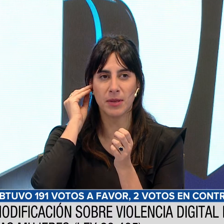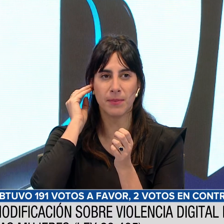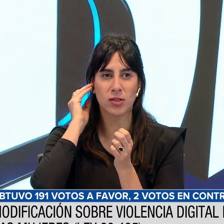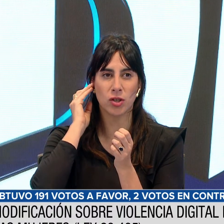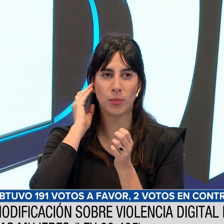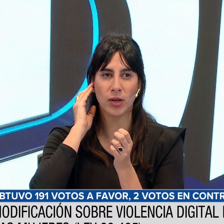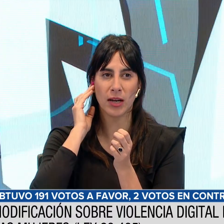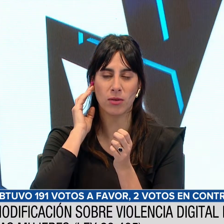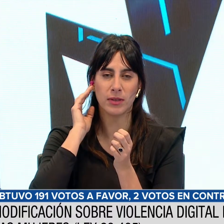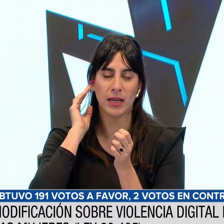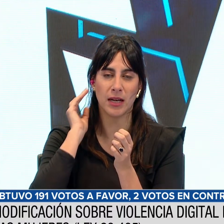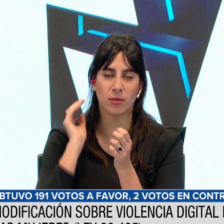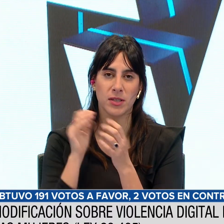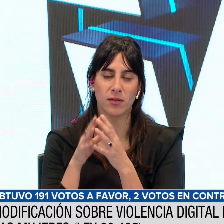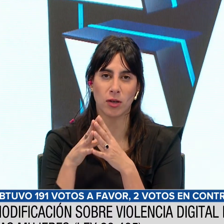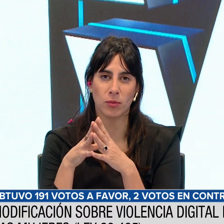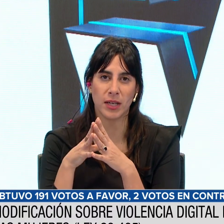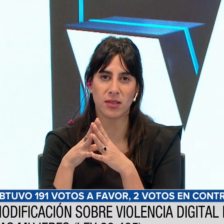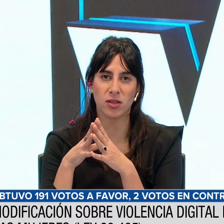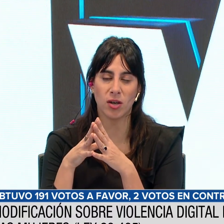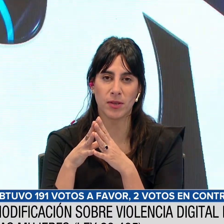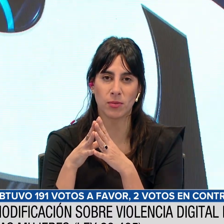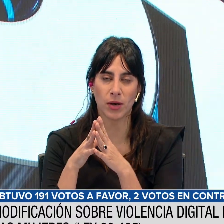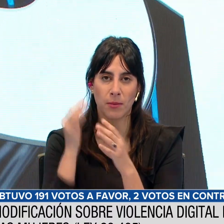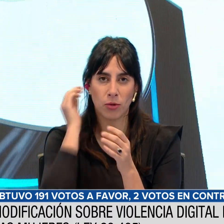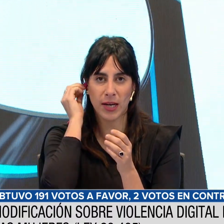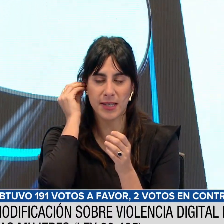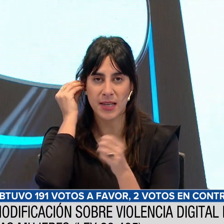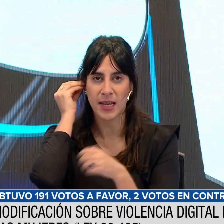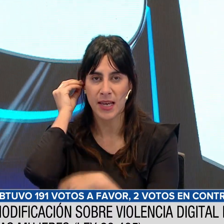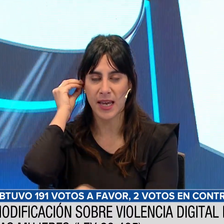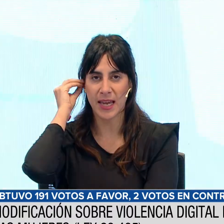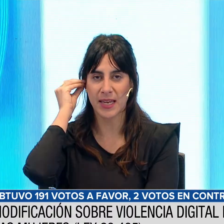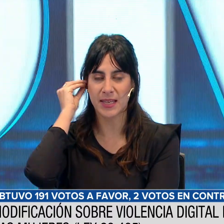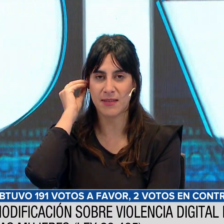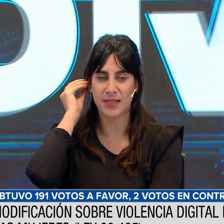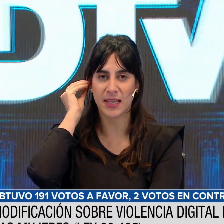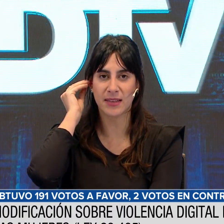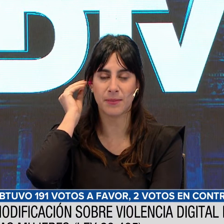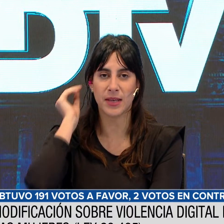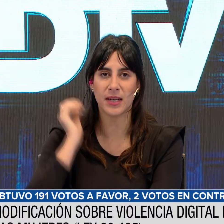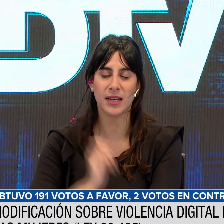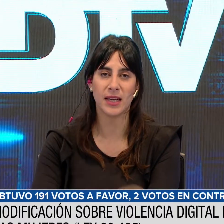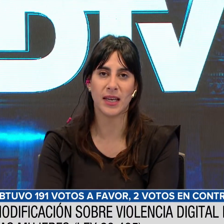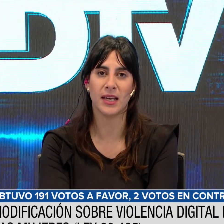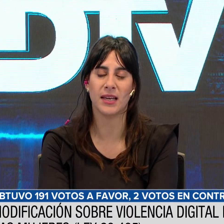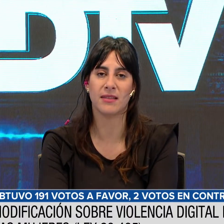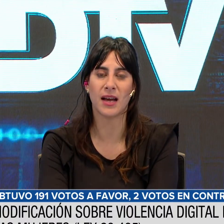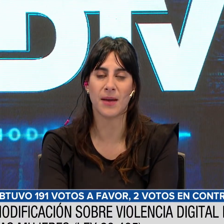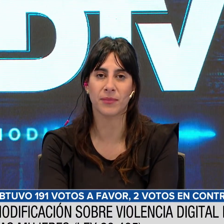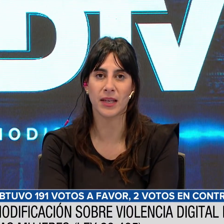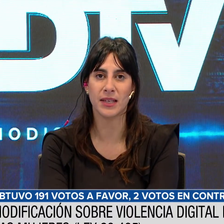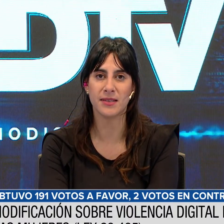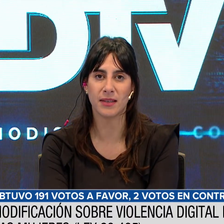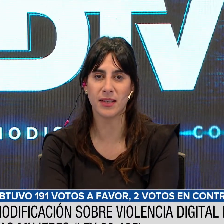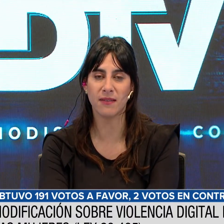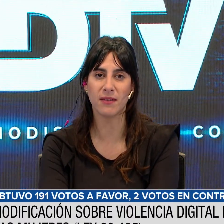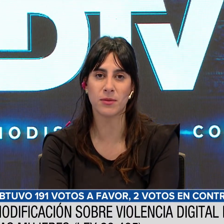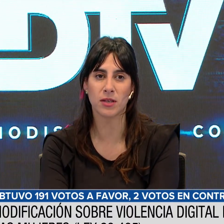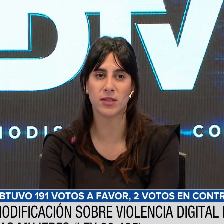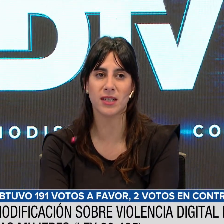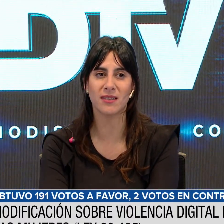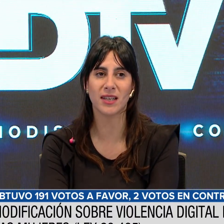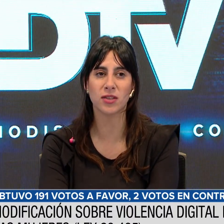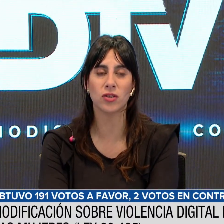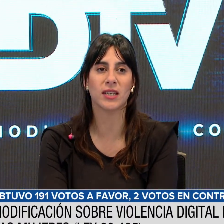Recordemos que también pasó por la Comisión de Comunicación, pasó por la de Mujeres y Diversidad también esta iniciativa y